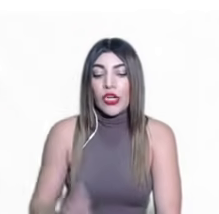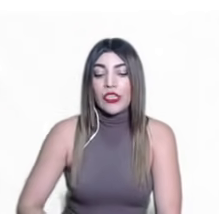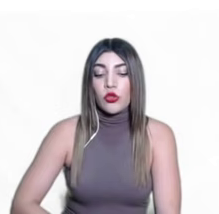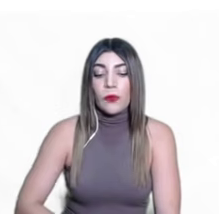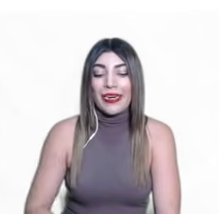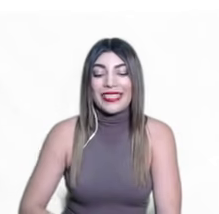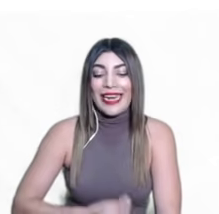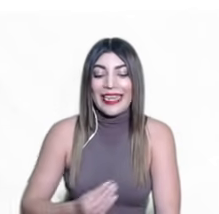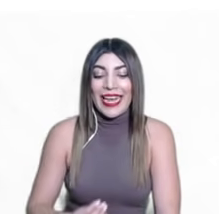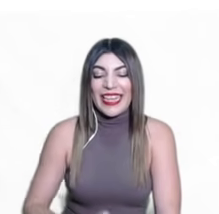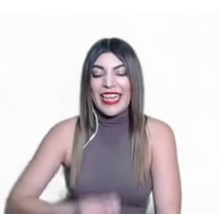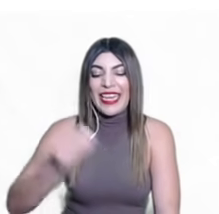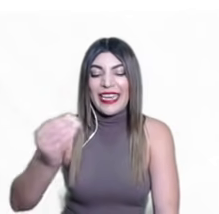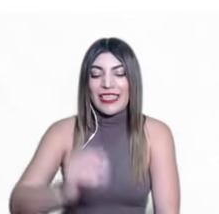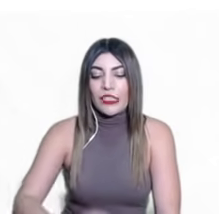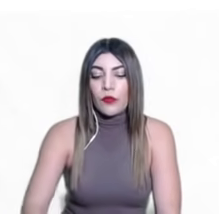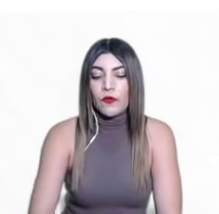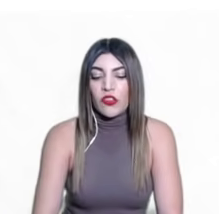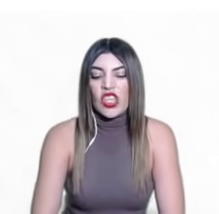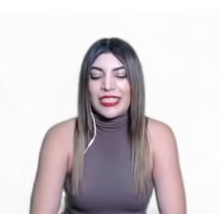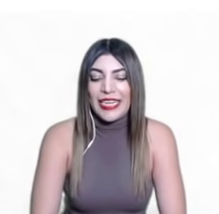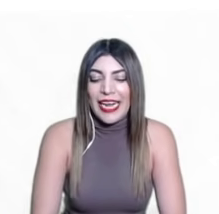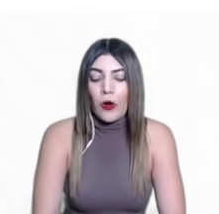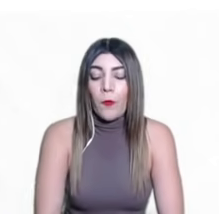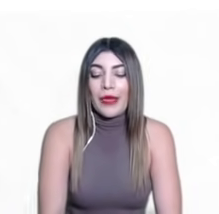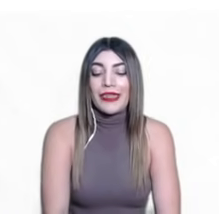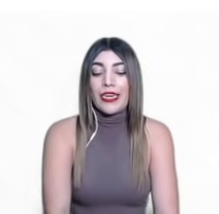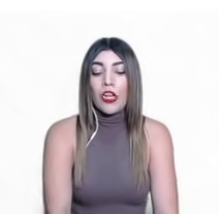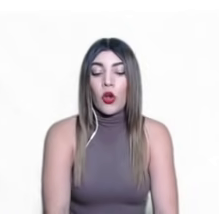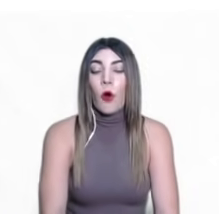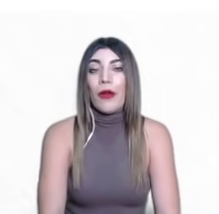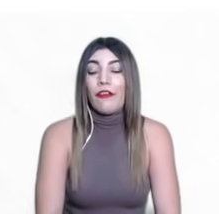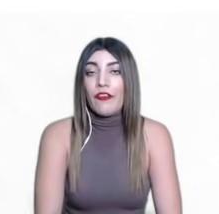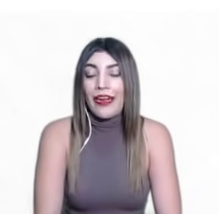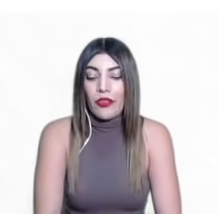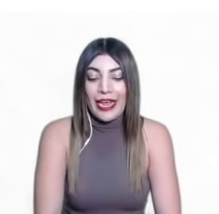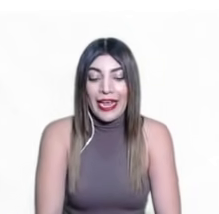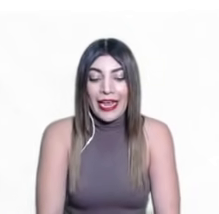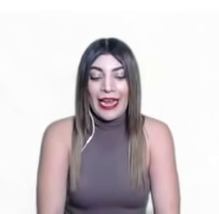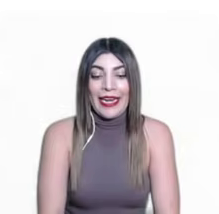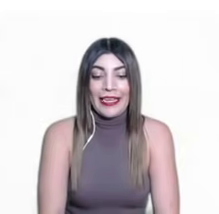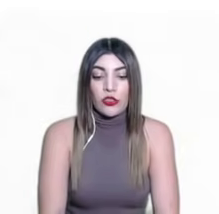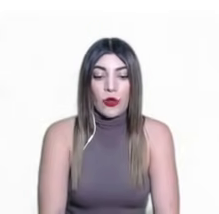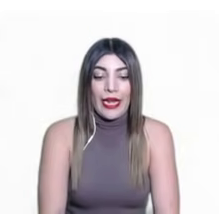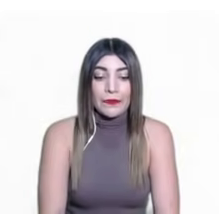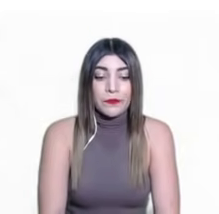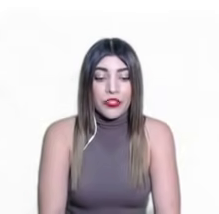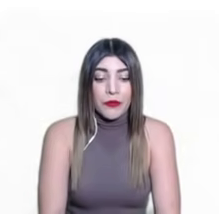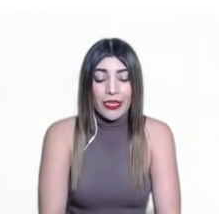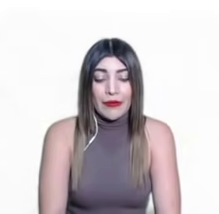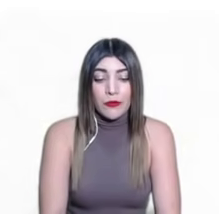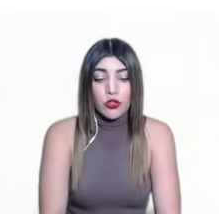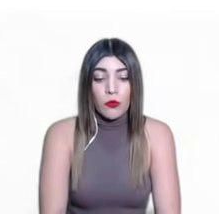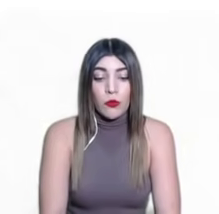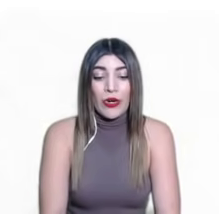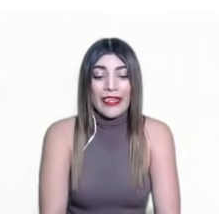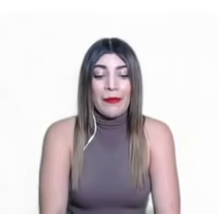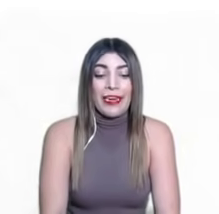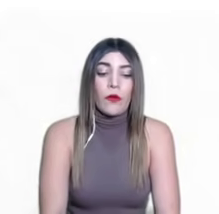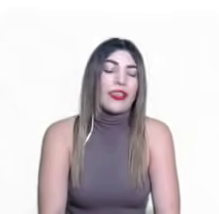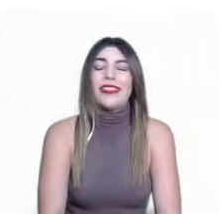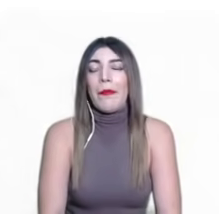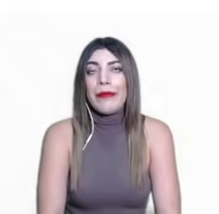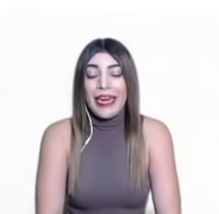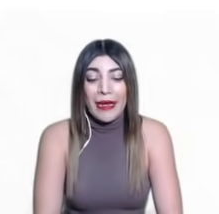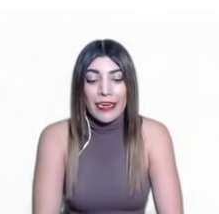de mostrar su parcialidad y dedíquese a asuntos que sí le competen, como el fraude electoral. Y bueno, aquí vemos cómo Murayama